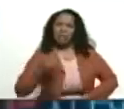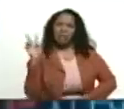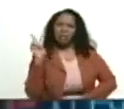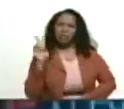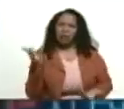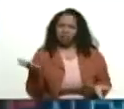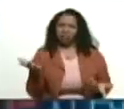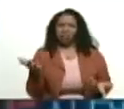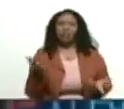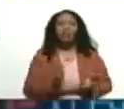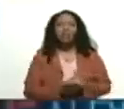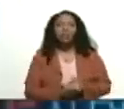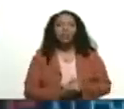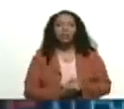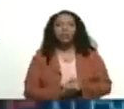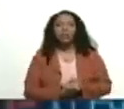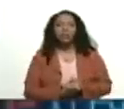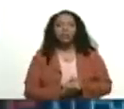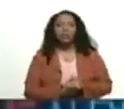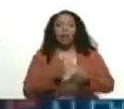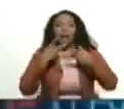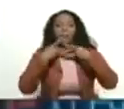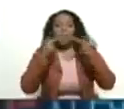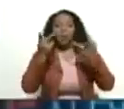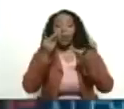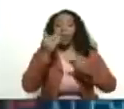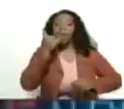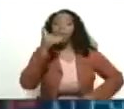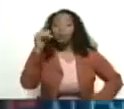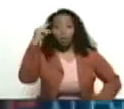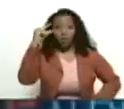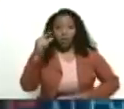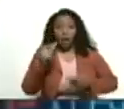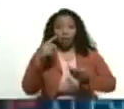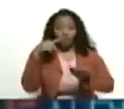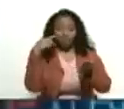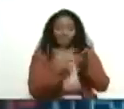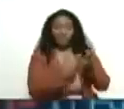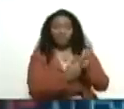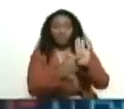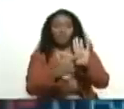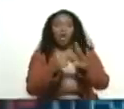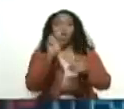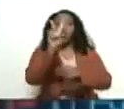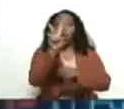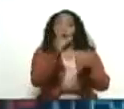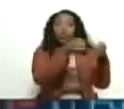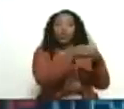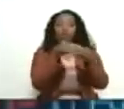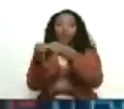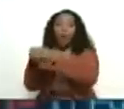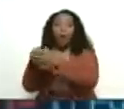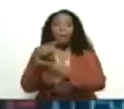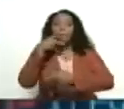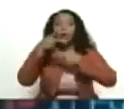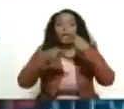Y está, y va a quedar publicado en los próximos días, como dos partidos,